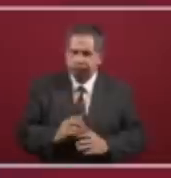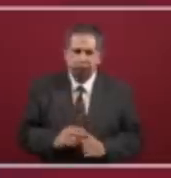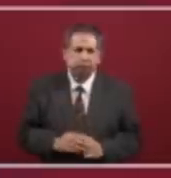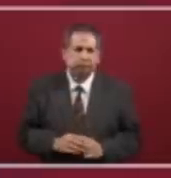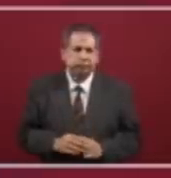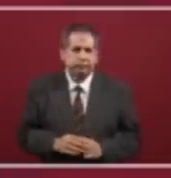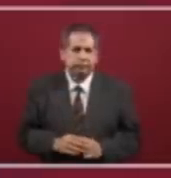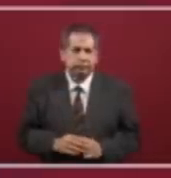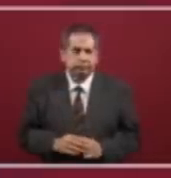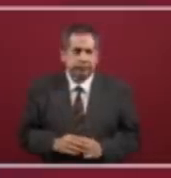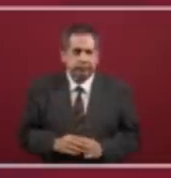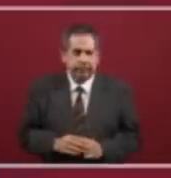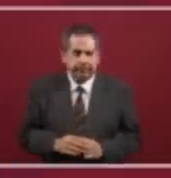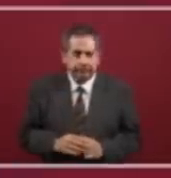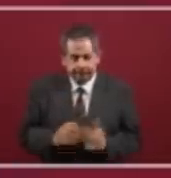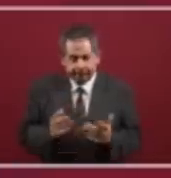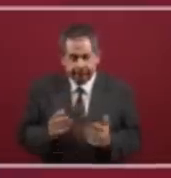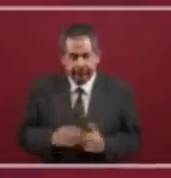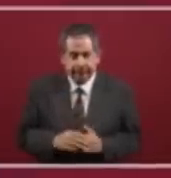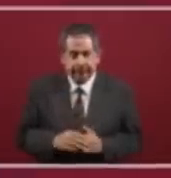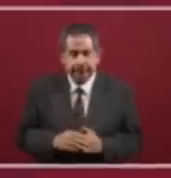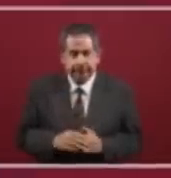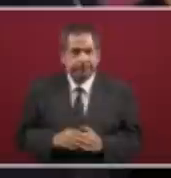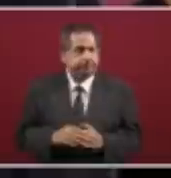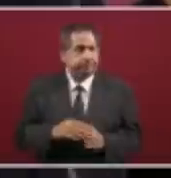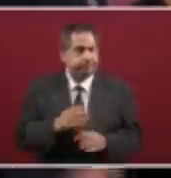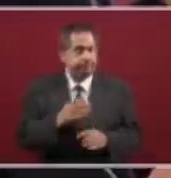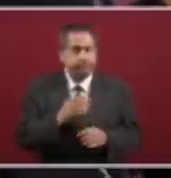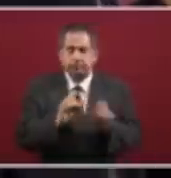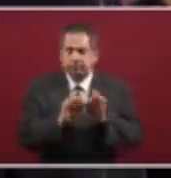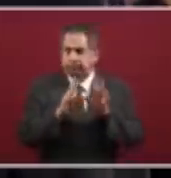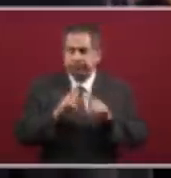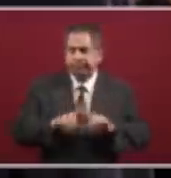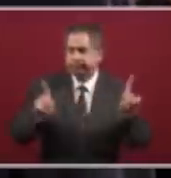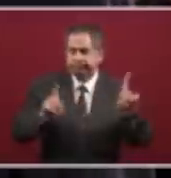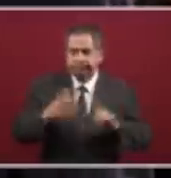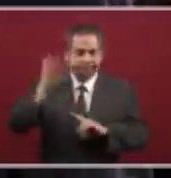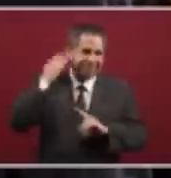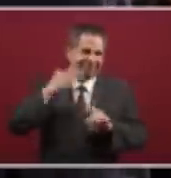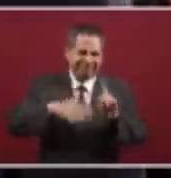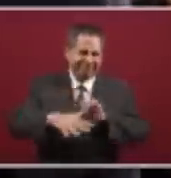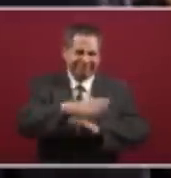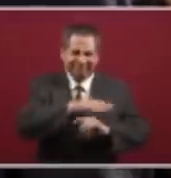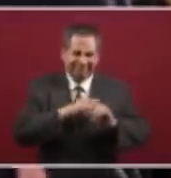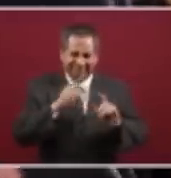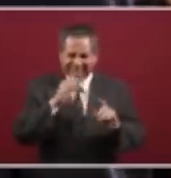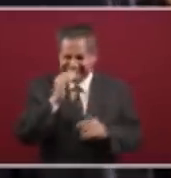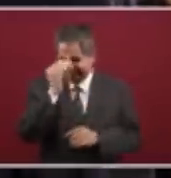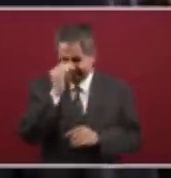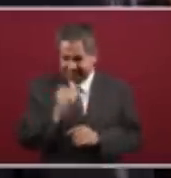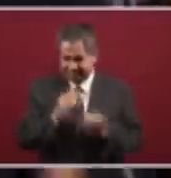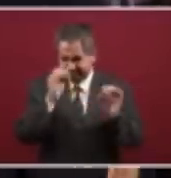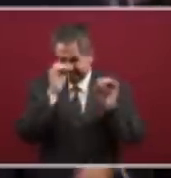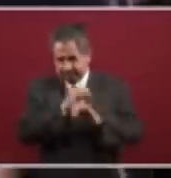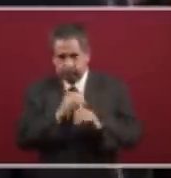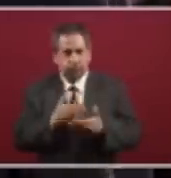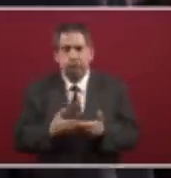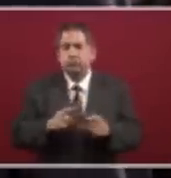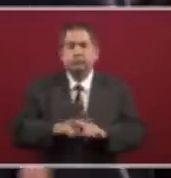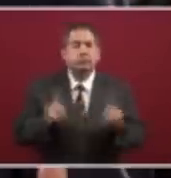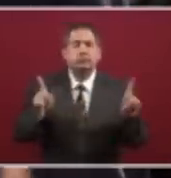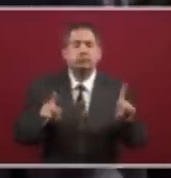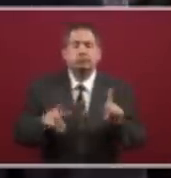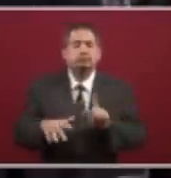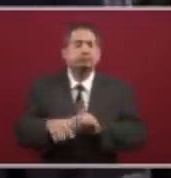en una circunstancia distinta donde ya no